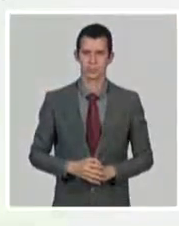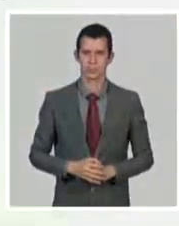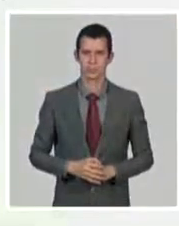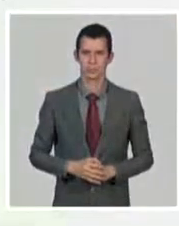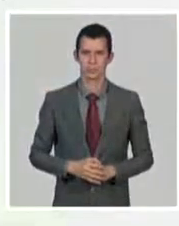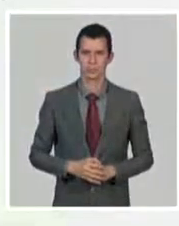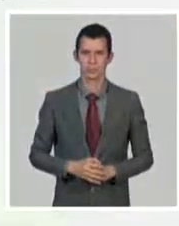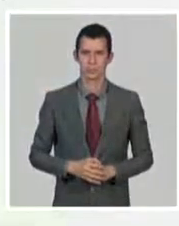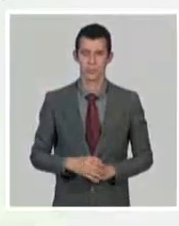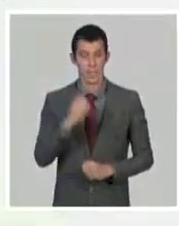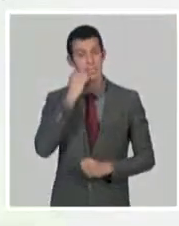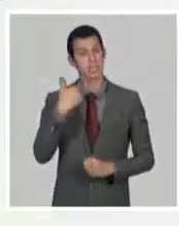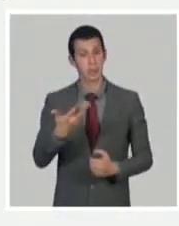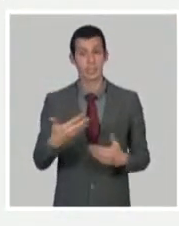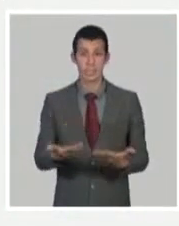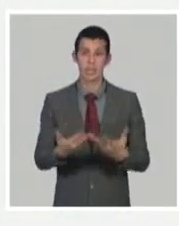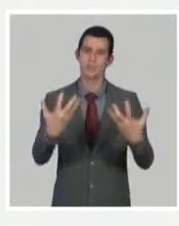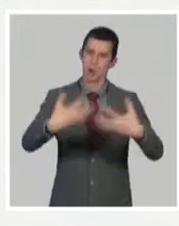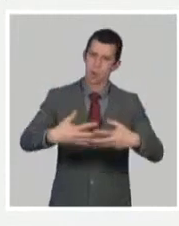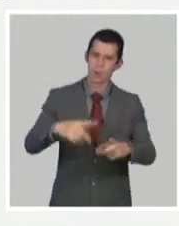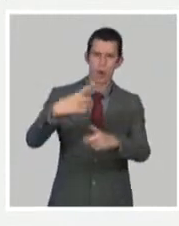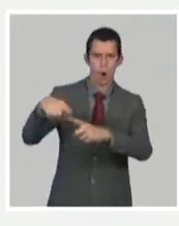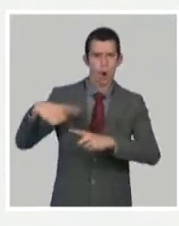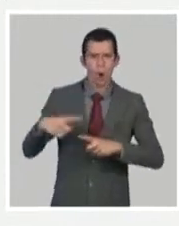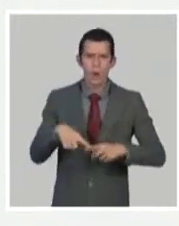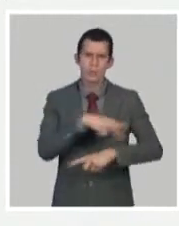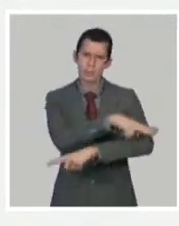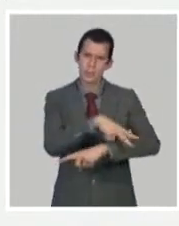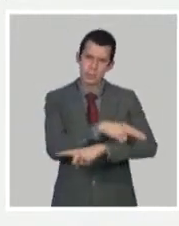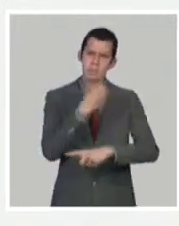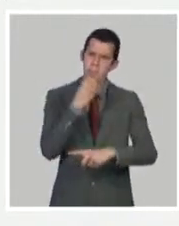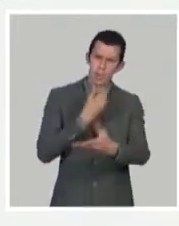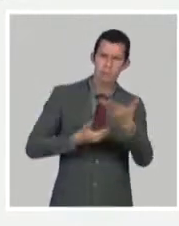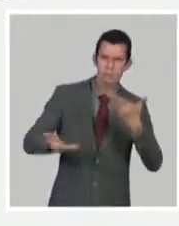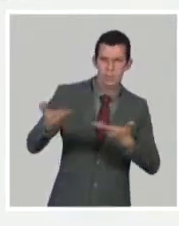de Ingeniería Molecular, el Instituto Finlay y Biocen. Y Biocen.